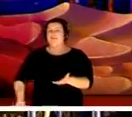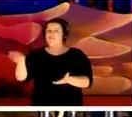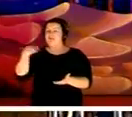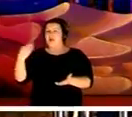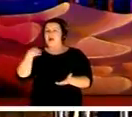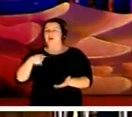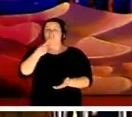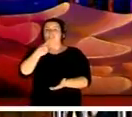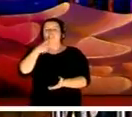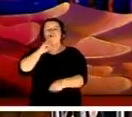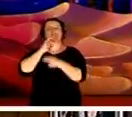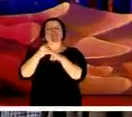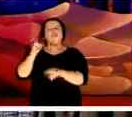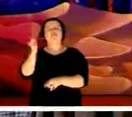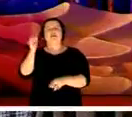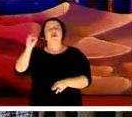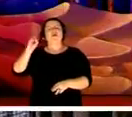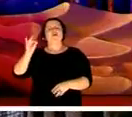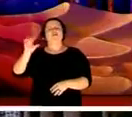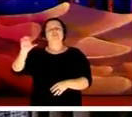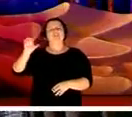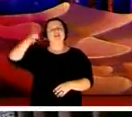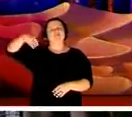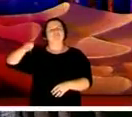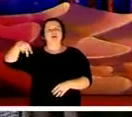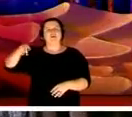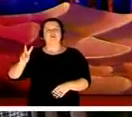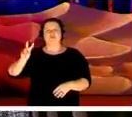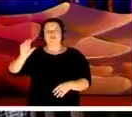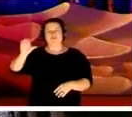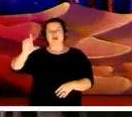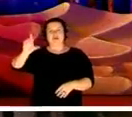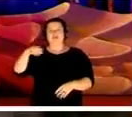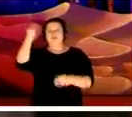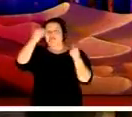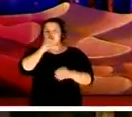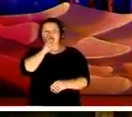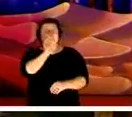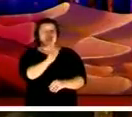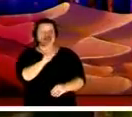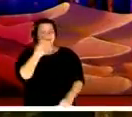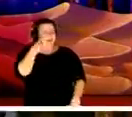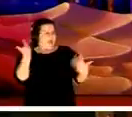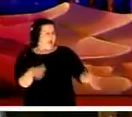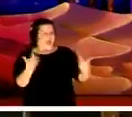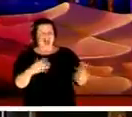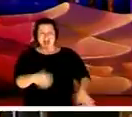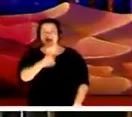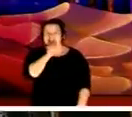se llamaba José Manuel, pero yo le aseguro que de Soria no es. ¡Fo, el rollito que tiene la vieja, eh!